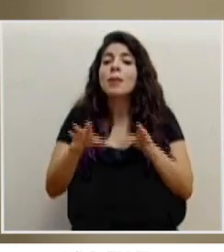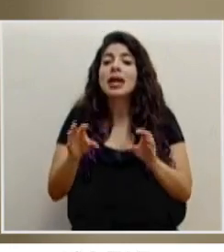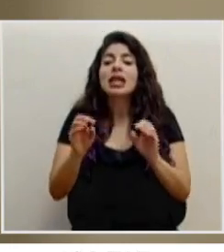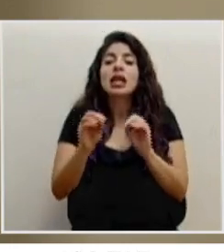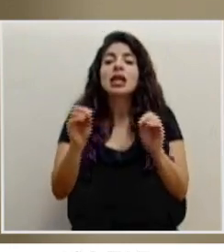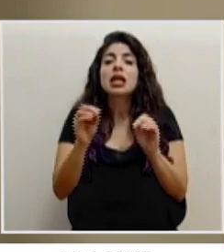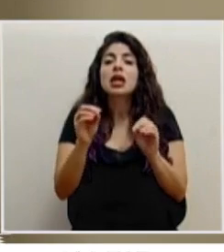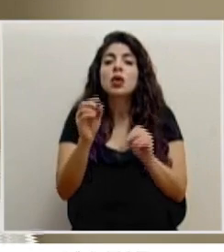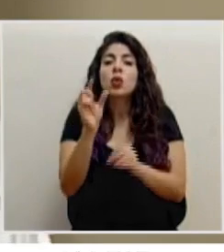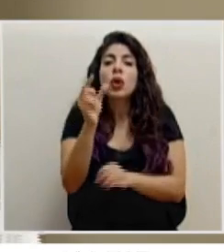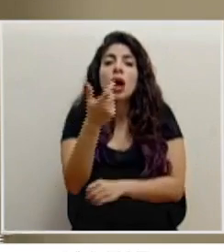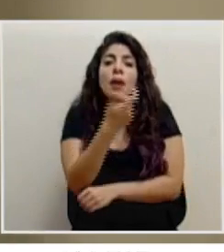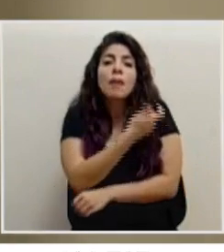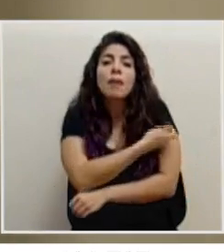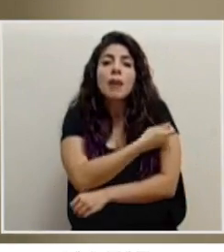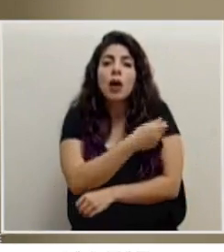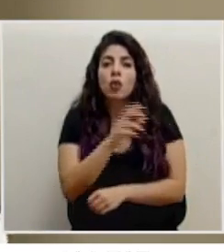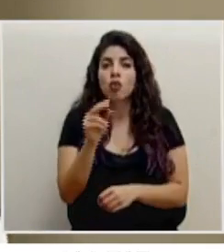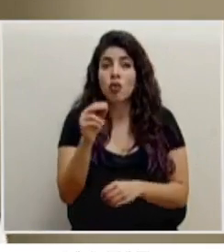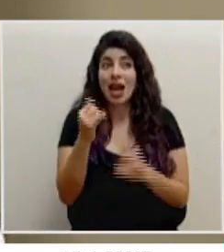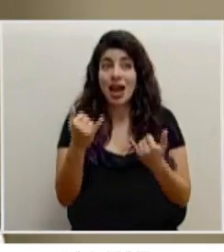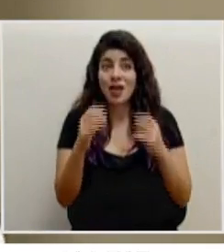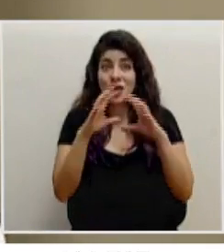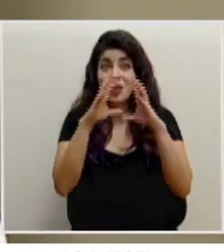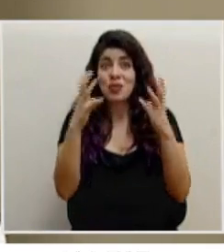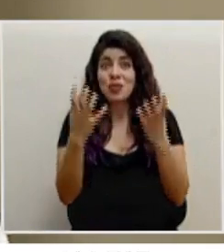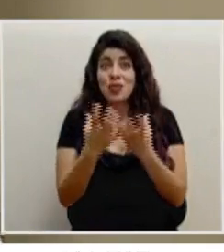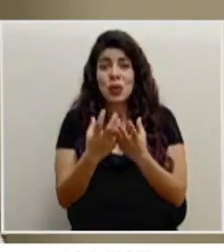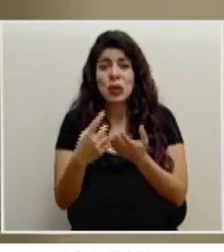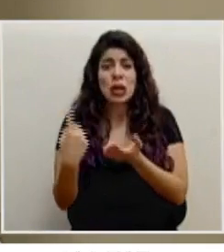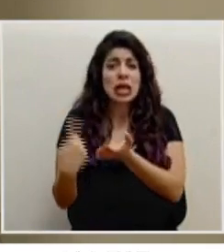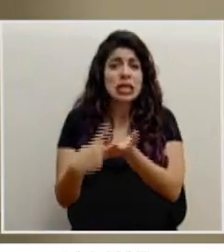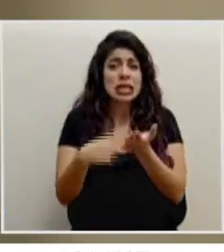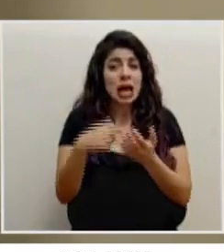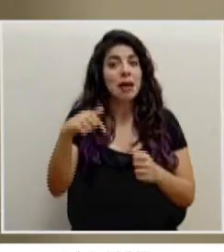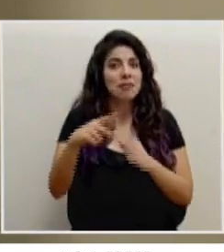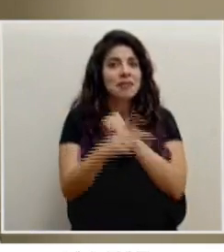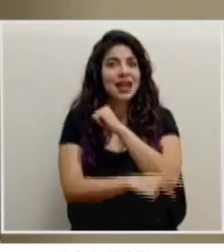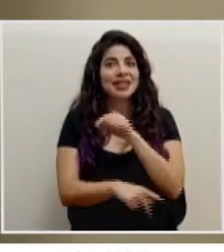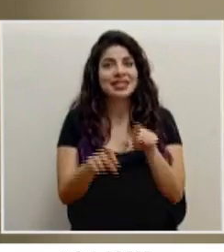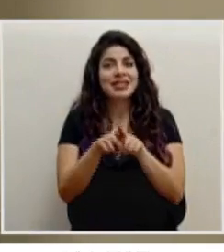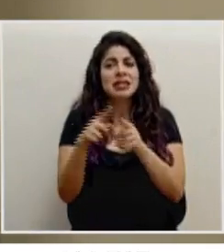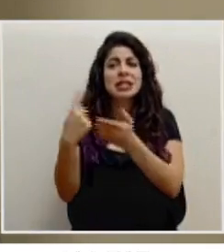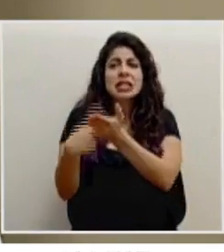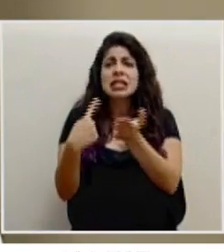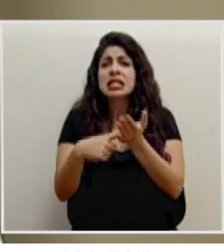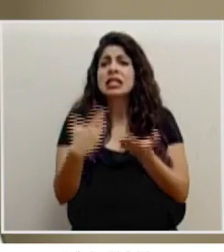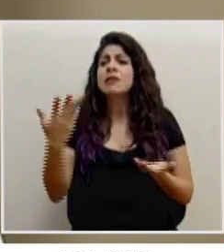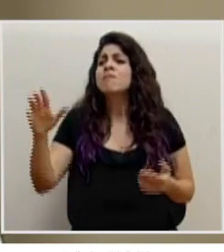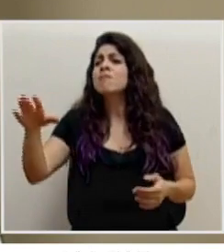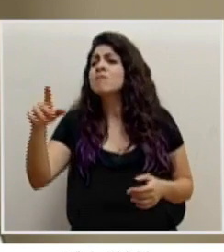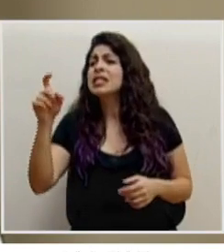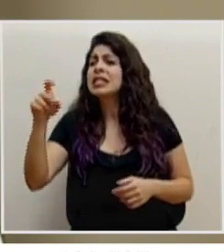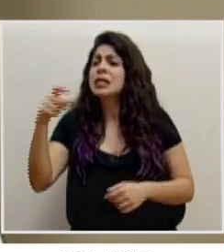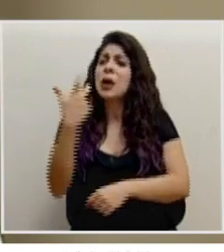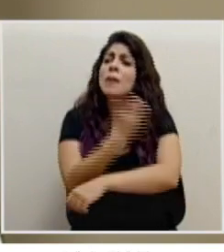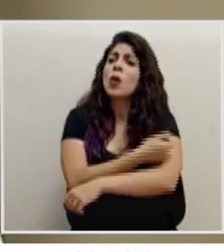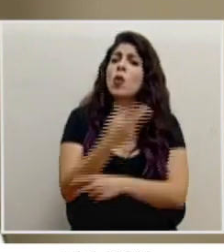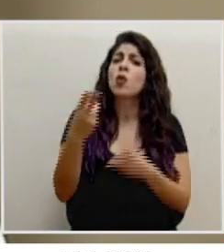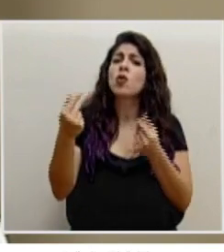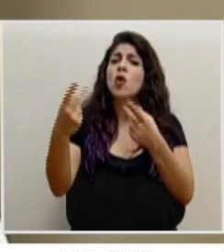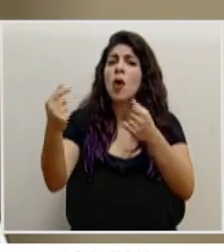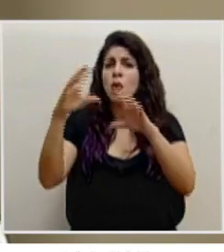dosis. El mundo actualmente se debate, y en nuestro país también, en la necesidad de que la vacunación avance más